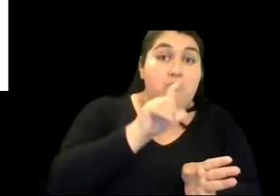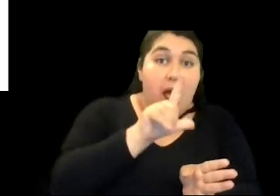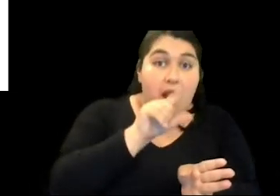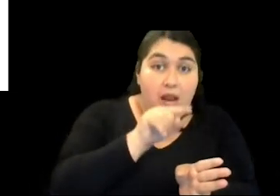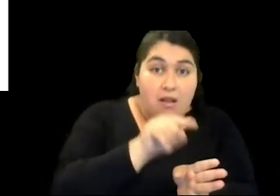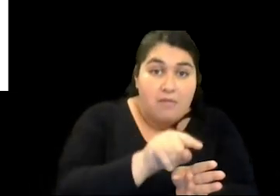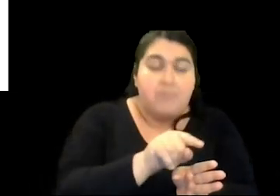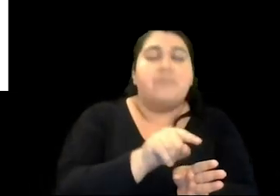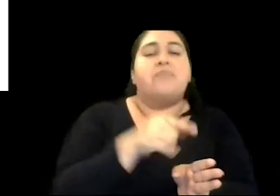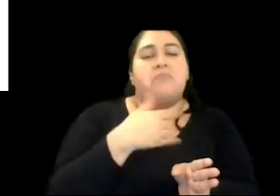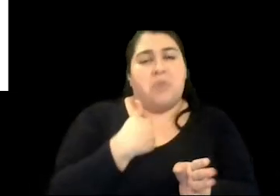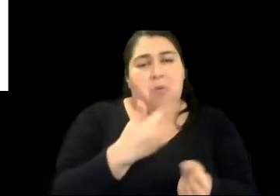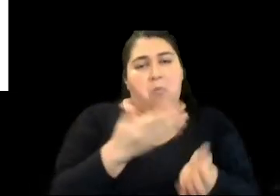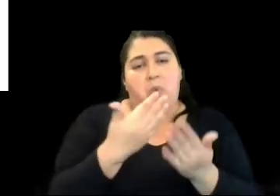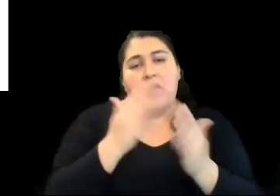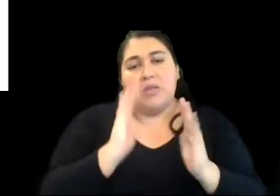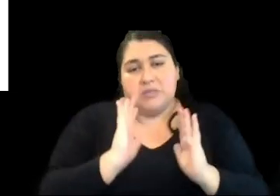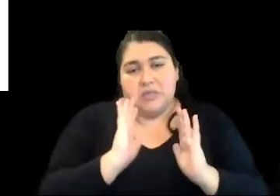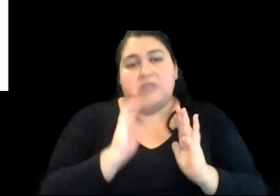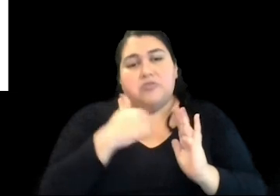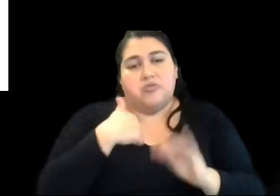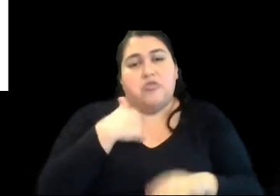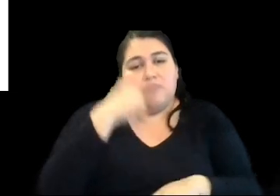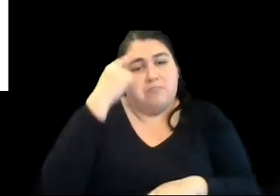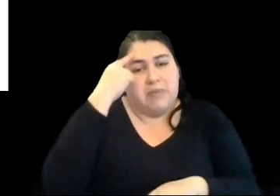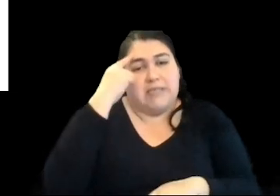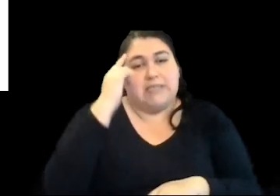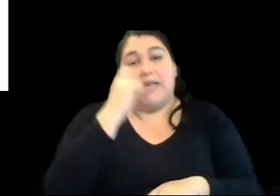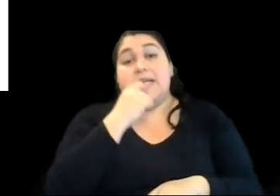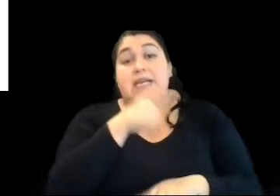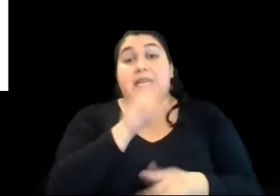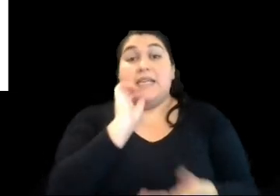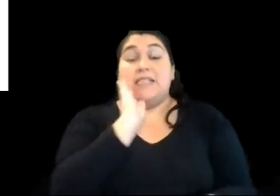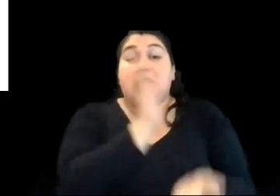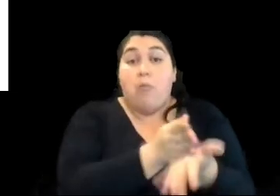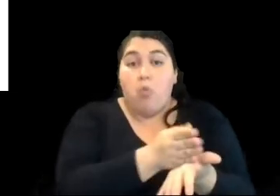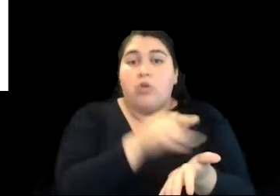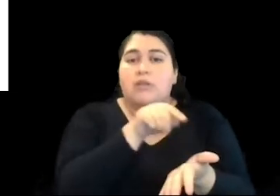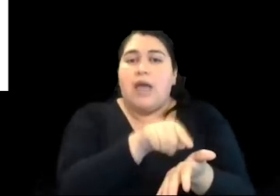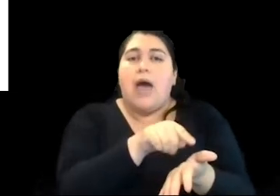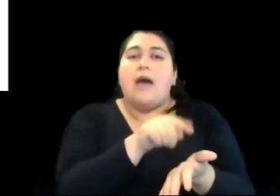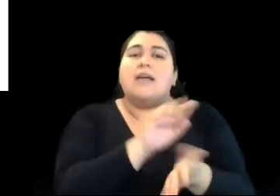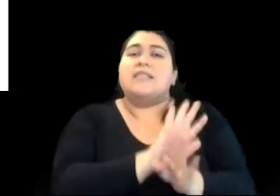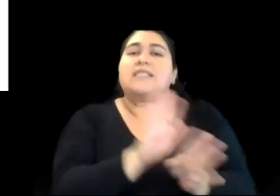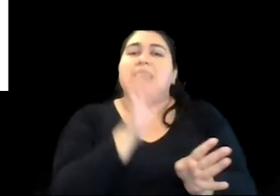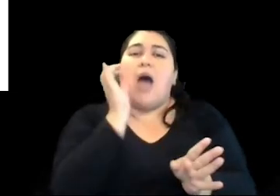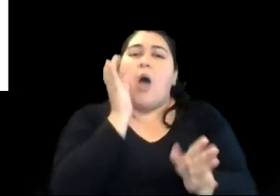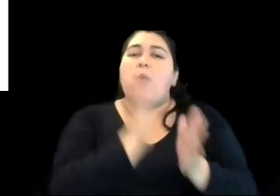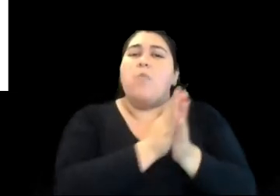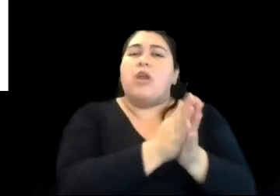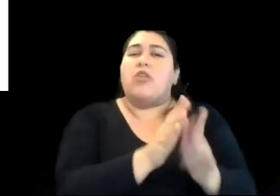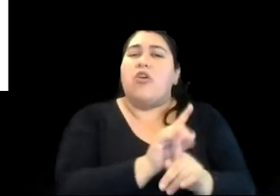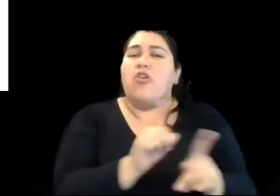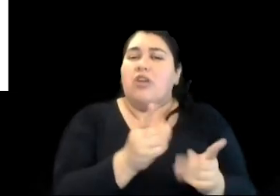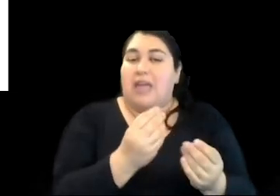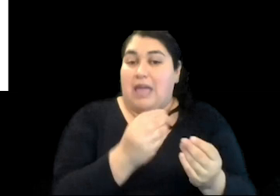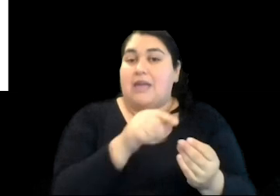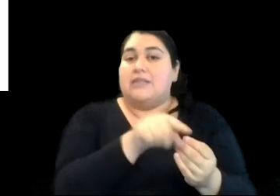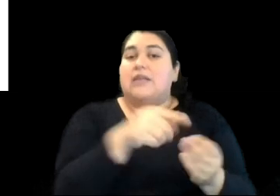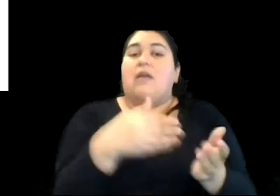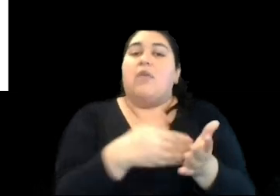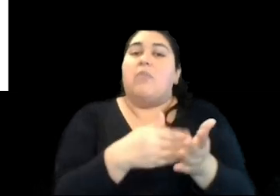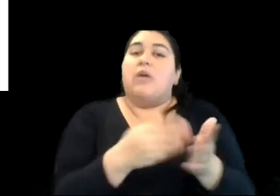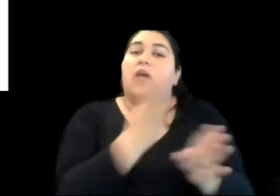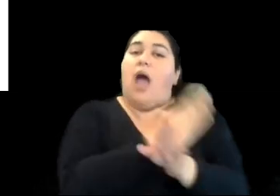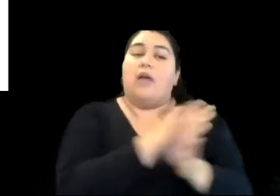yo podría considerar que esa multa está condonada siempre que no hubiera estado firme. Primer